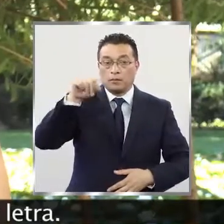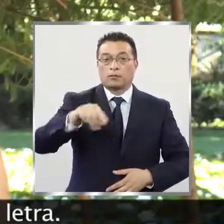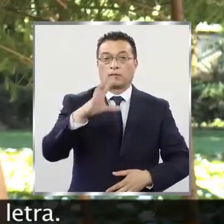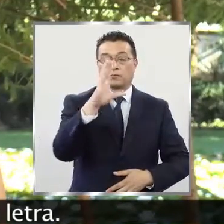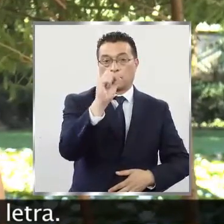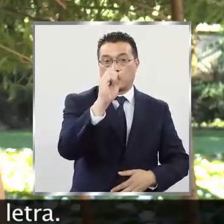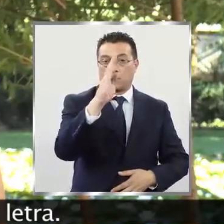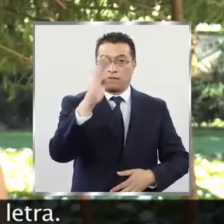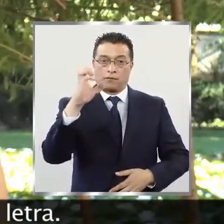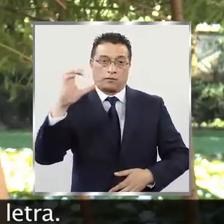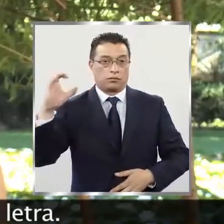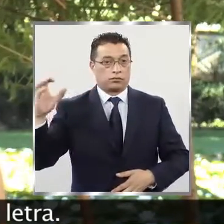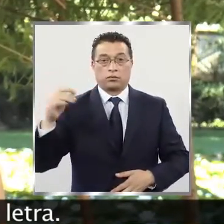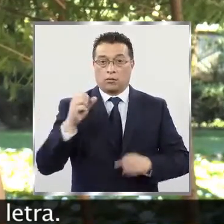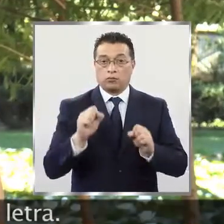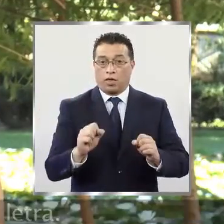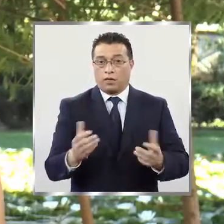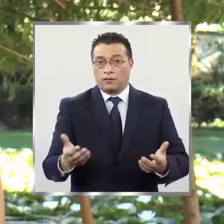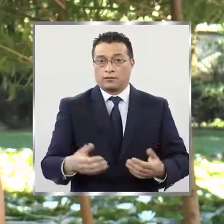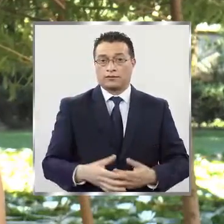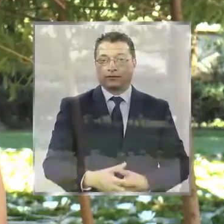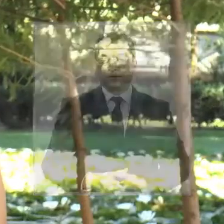dactilológico, letra por letra.